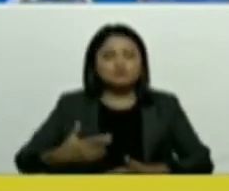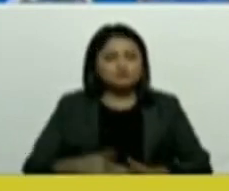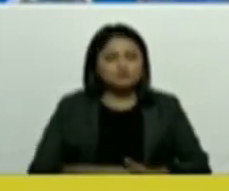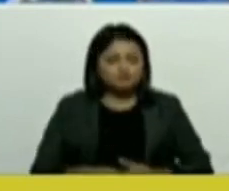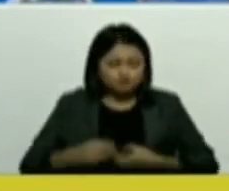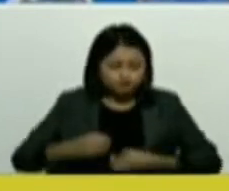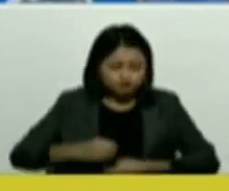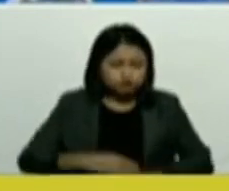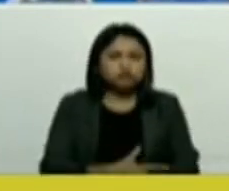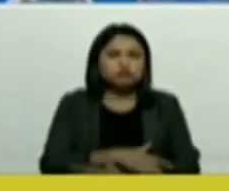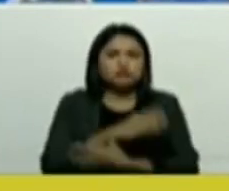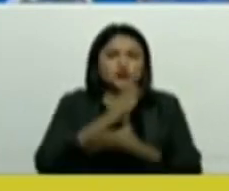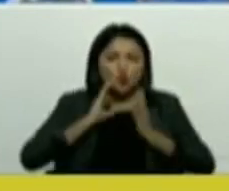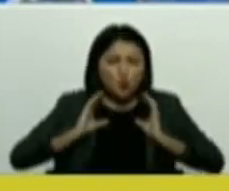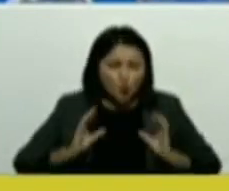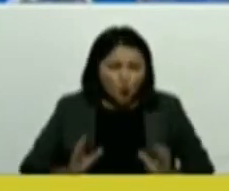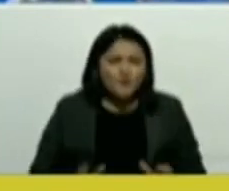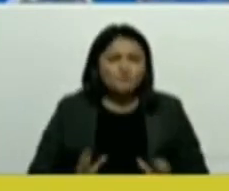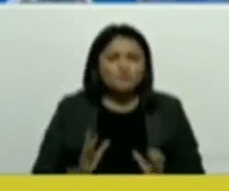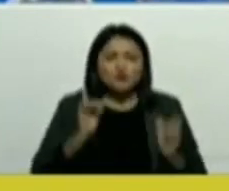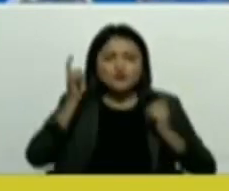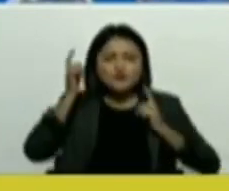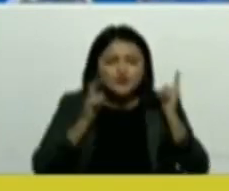se arraigaba en sus huesos.